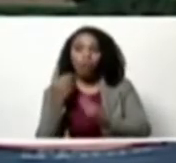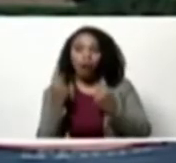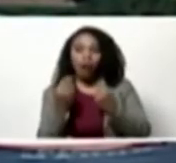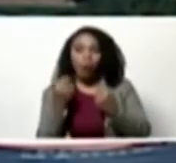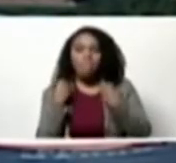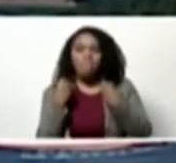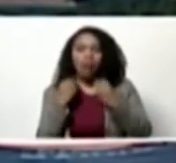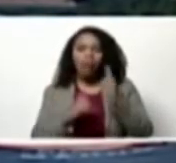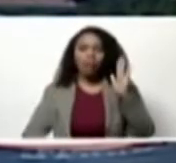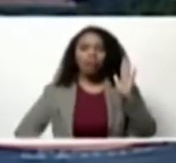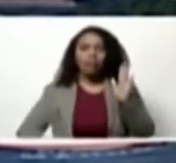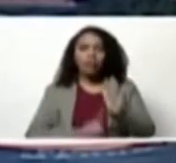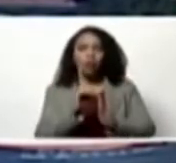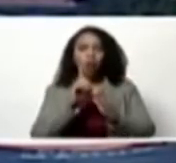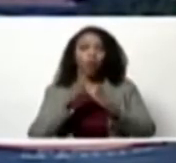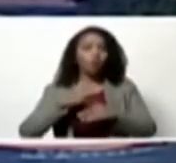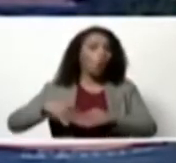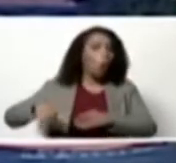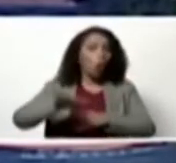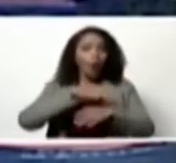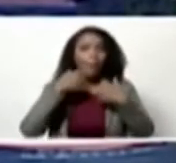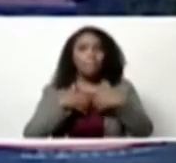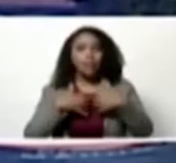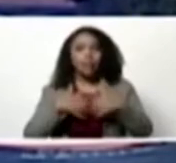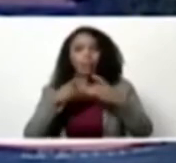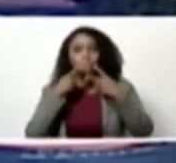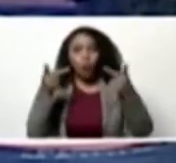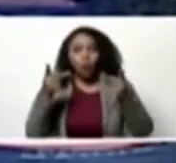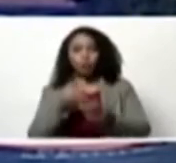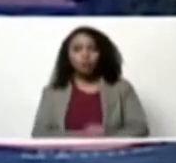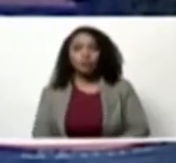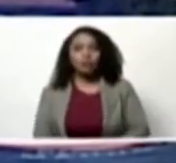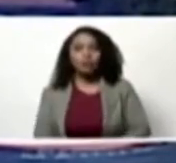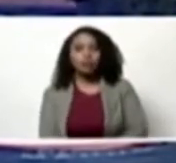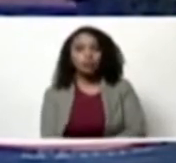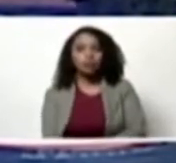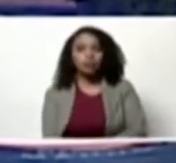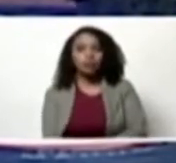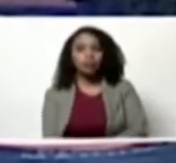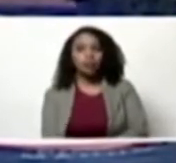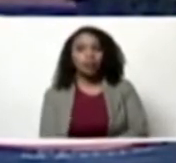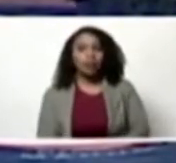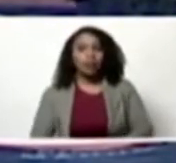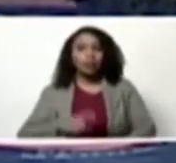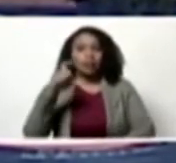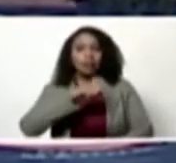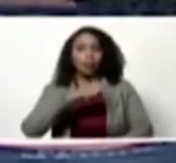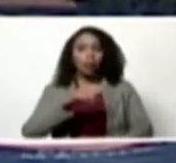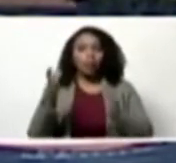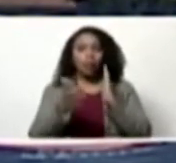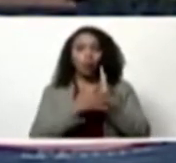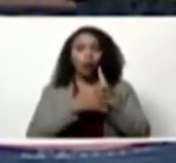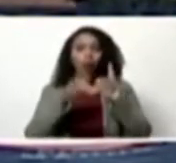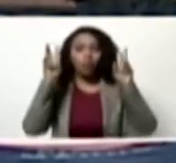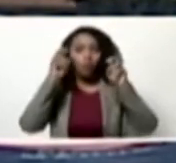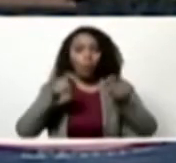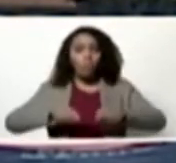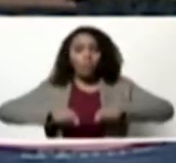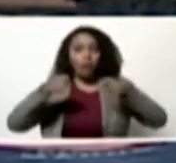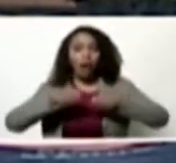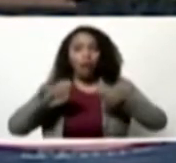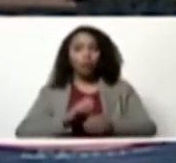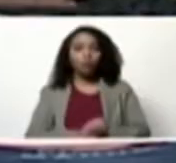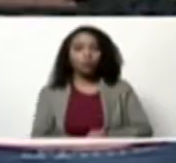para el desarrollo de todas las empresas públicas necesitamos tecnología necesitamos nuevos mercados